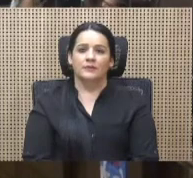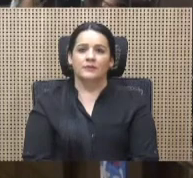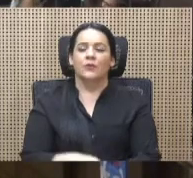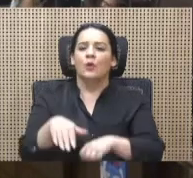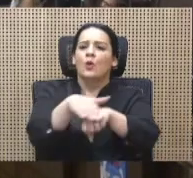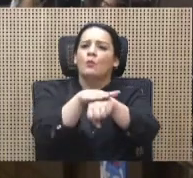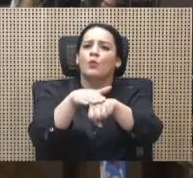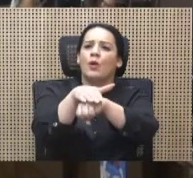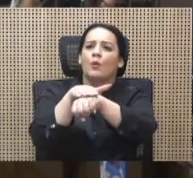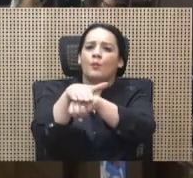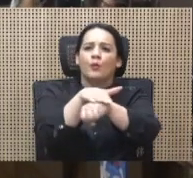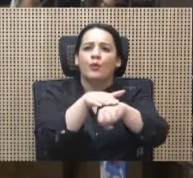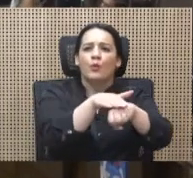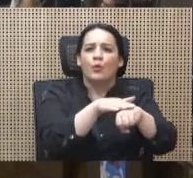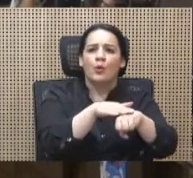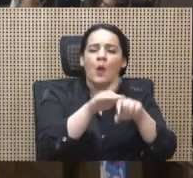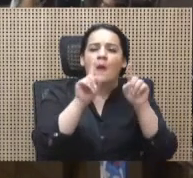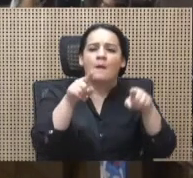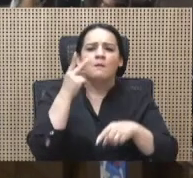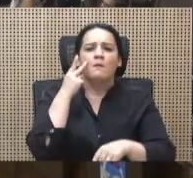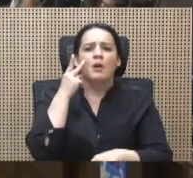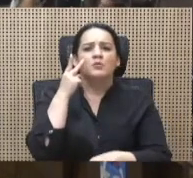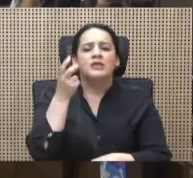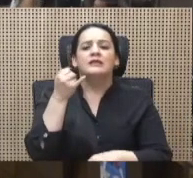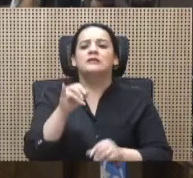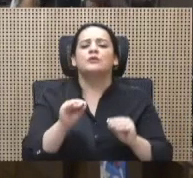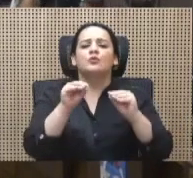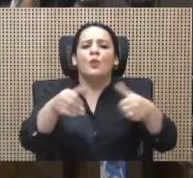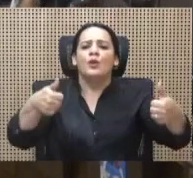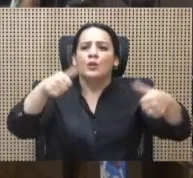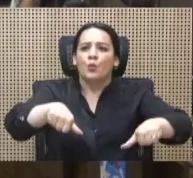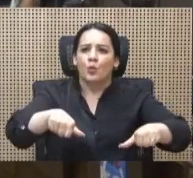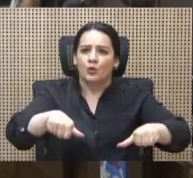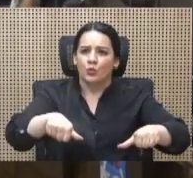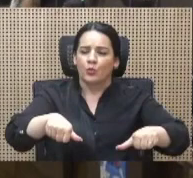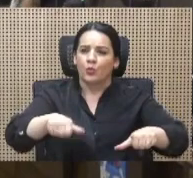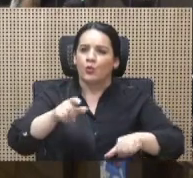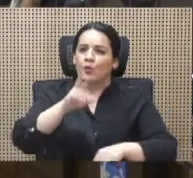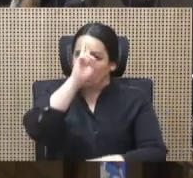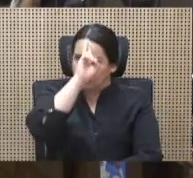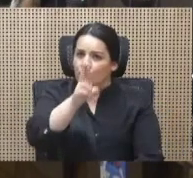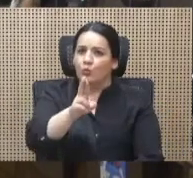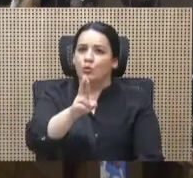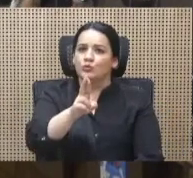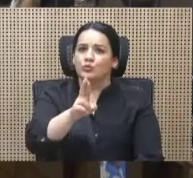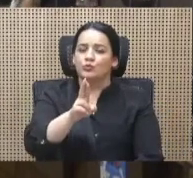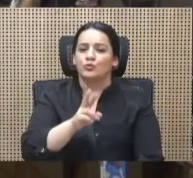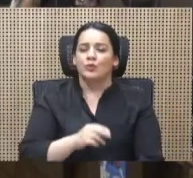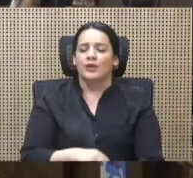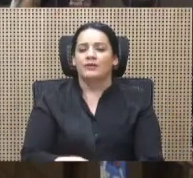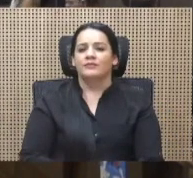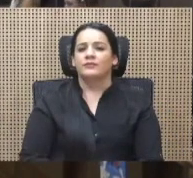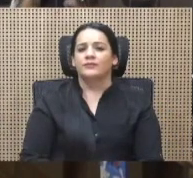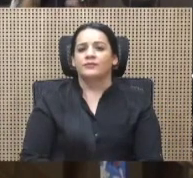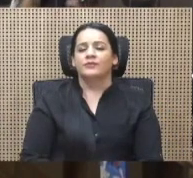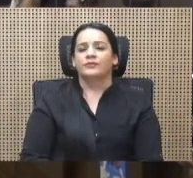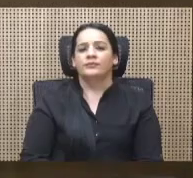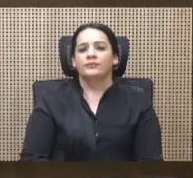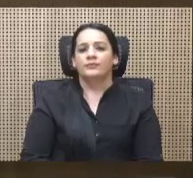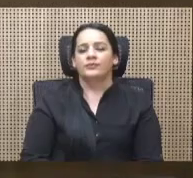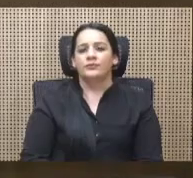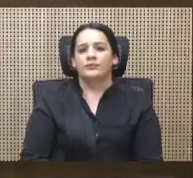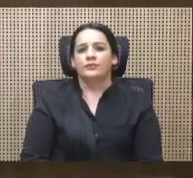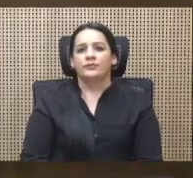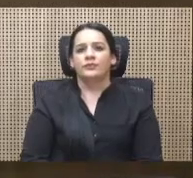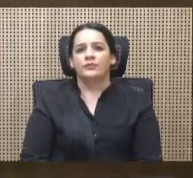Por favor, vamos a ver si nos ponemos de acuerdo y somos respetuosos hasta donde podamos de la